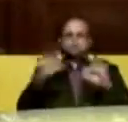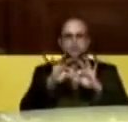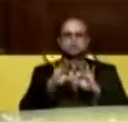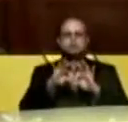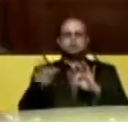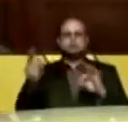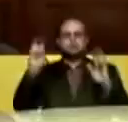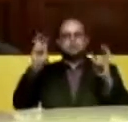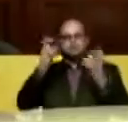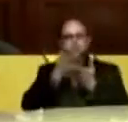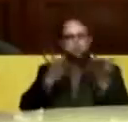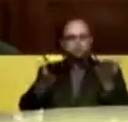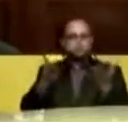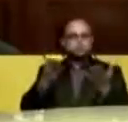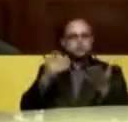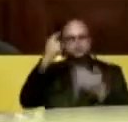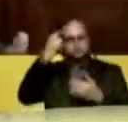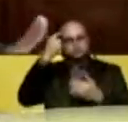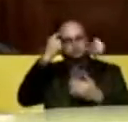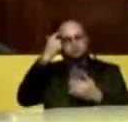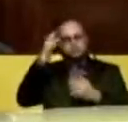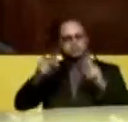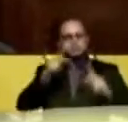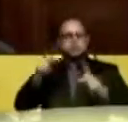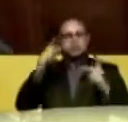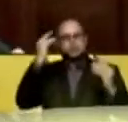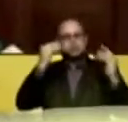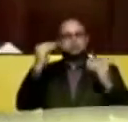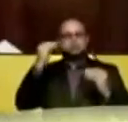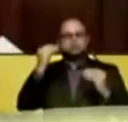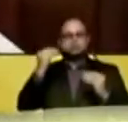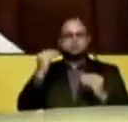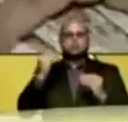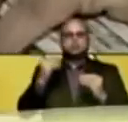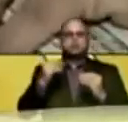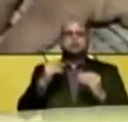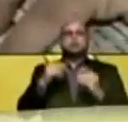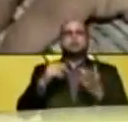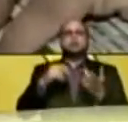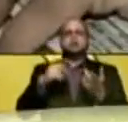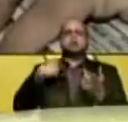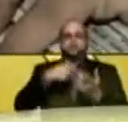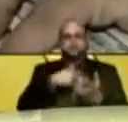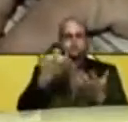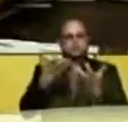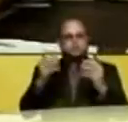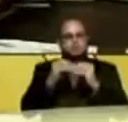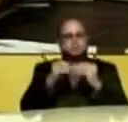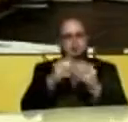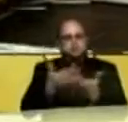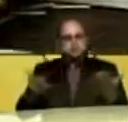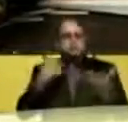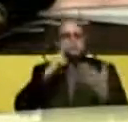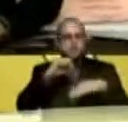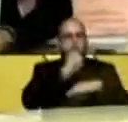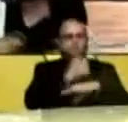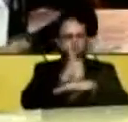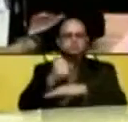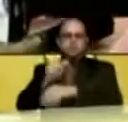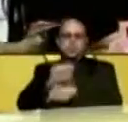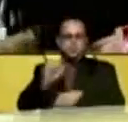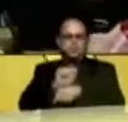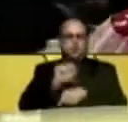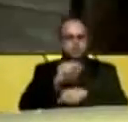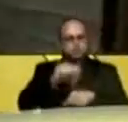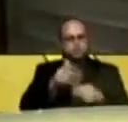la gente los medios no lo han resaltado mucho por eso lo he estado haciendo queremos herramientas adicionales para seguir creando empleo y esto es una herramienta adicional